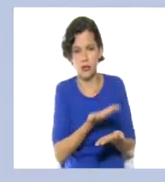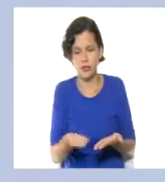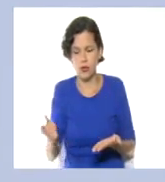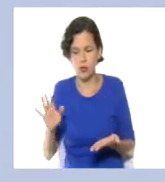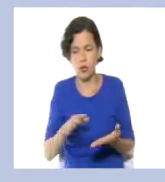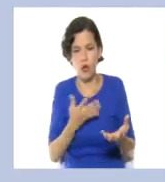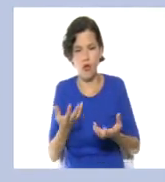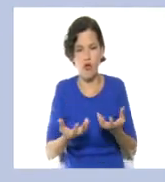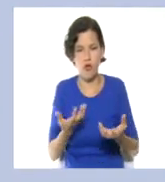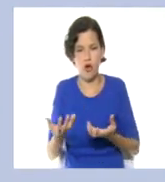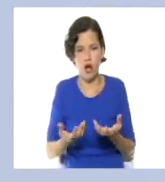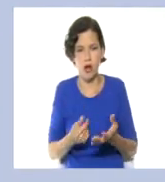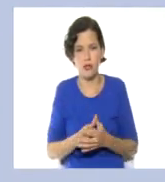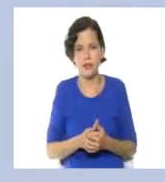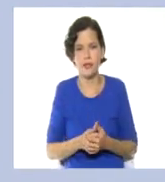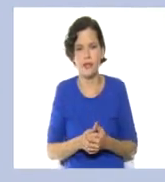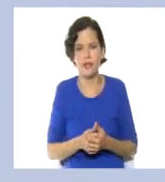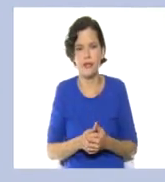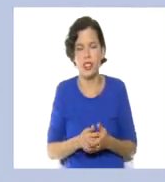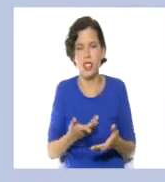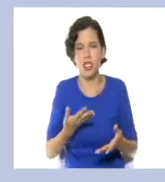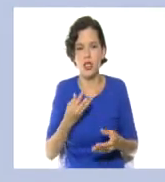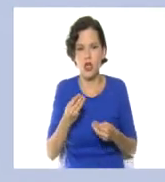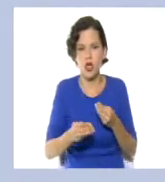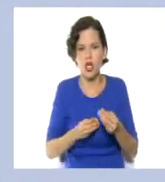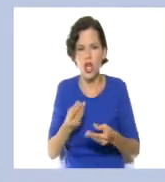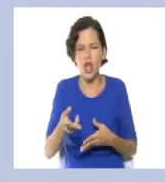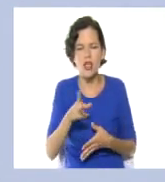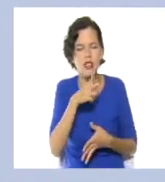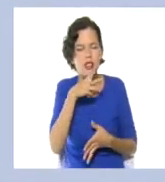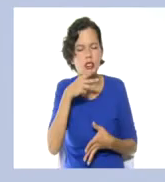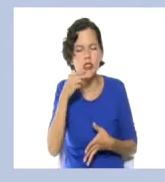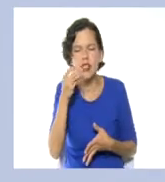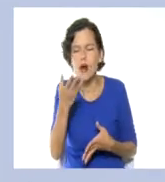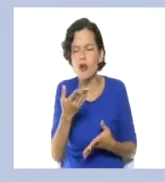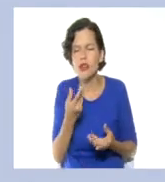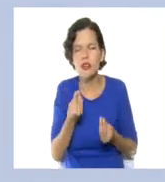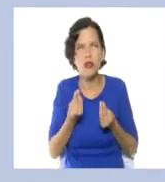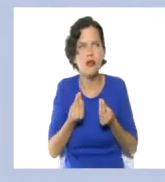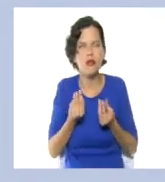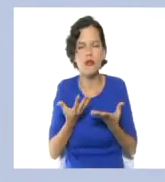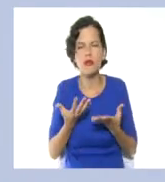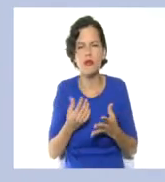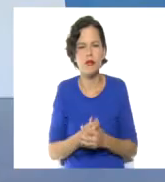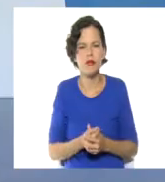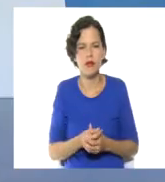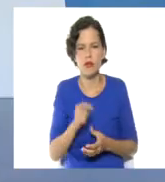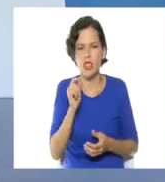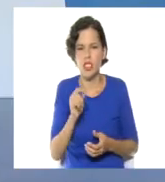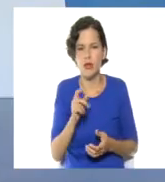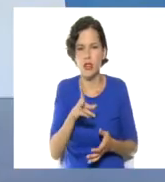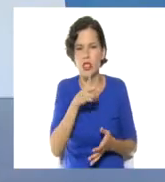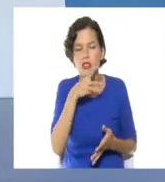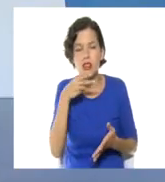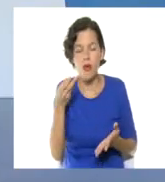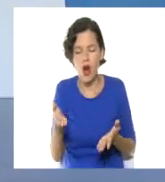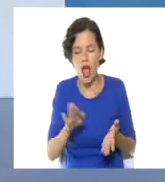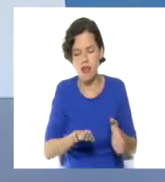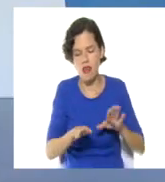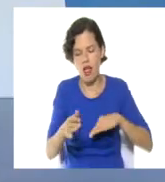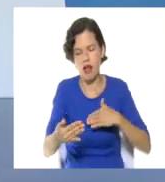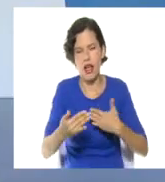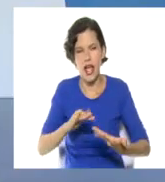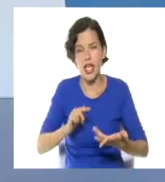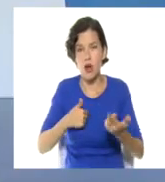por el fuego para ser asadas. Y esto es lo que le da ese sabor tan delicioso, precisamente el sabor a hallaca.